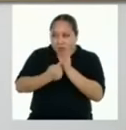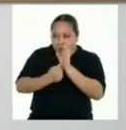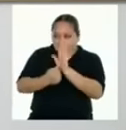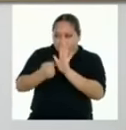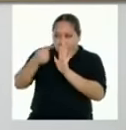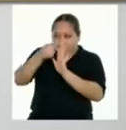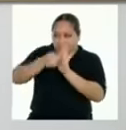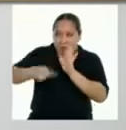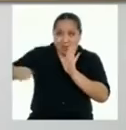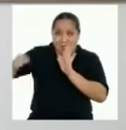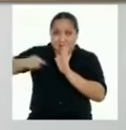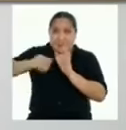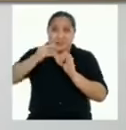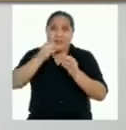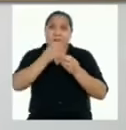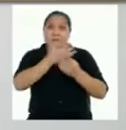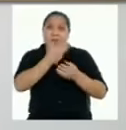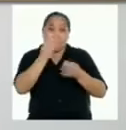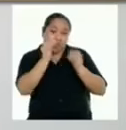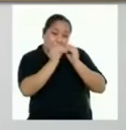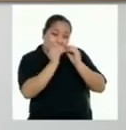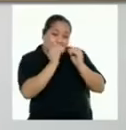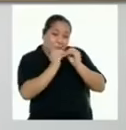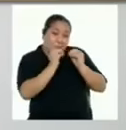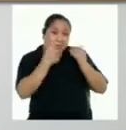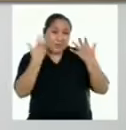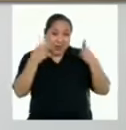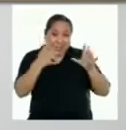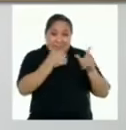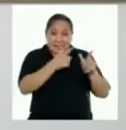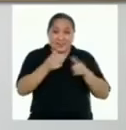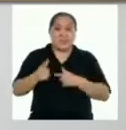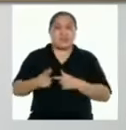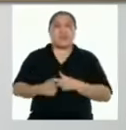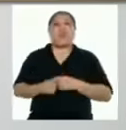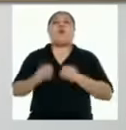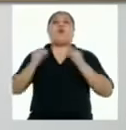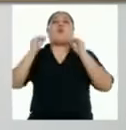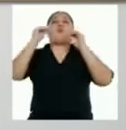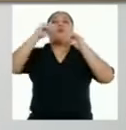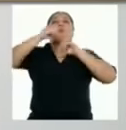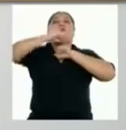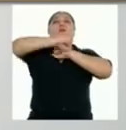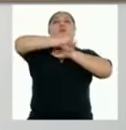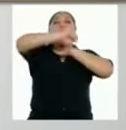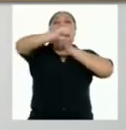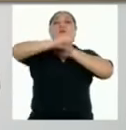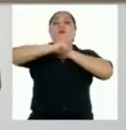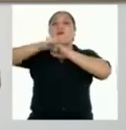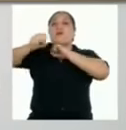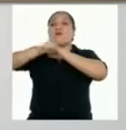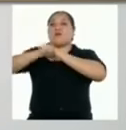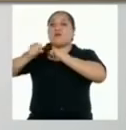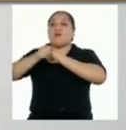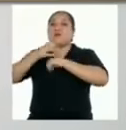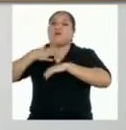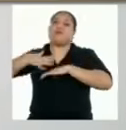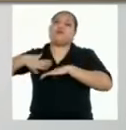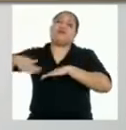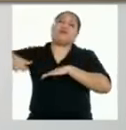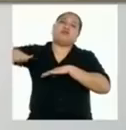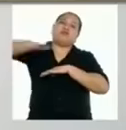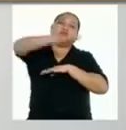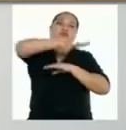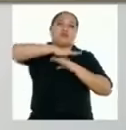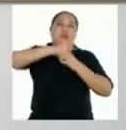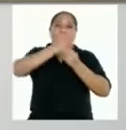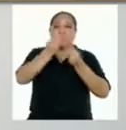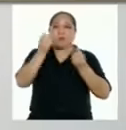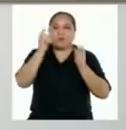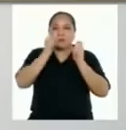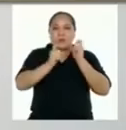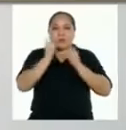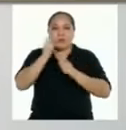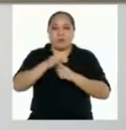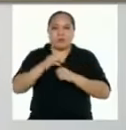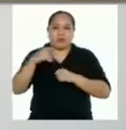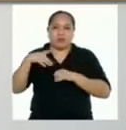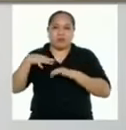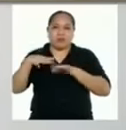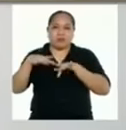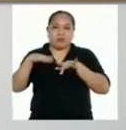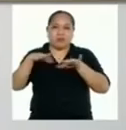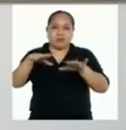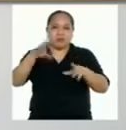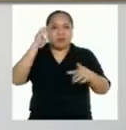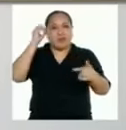aplicado esas mejoras, podemos publicar y difundir nuestro texto a más personas para que